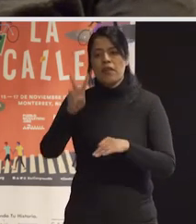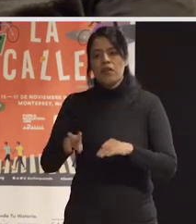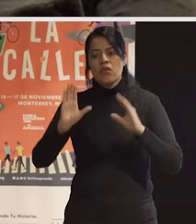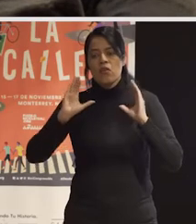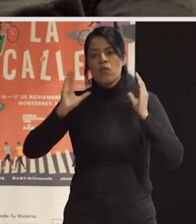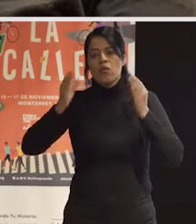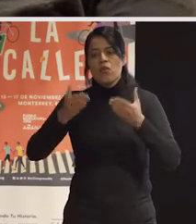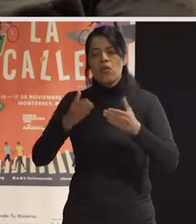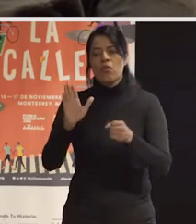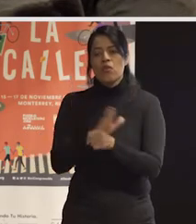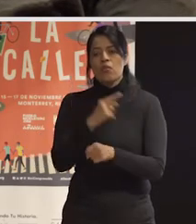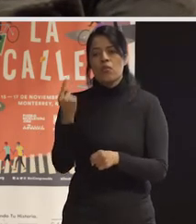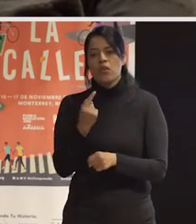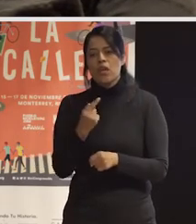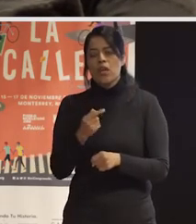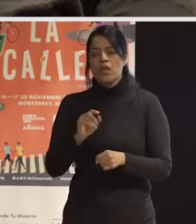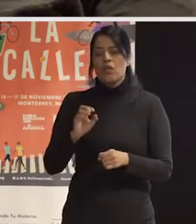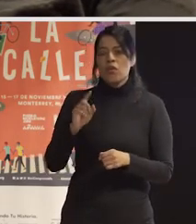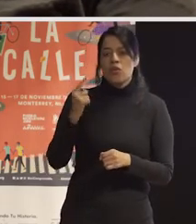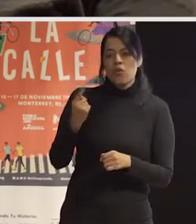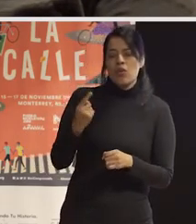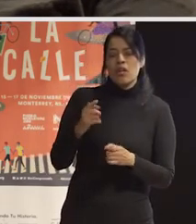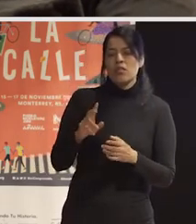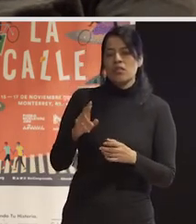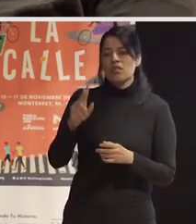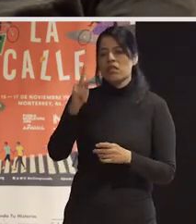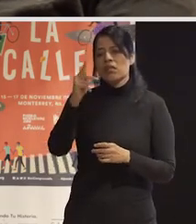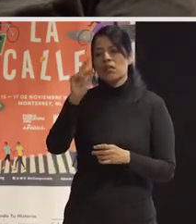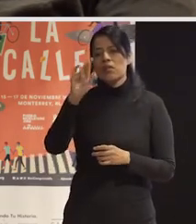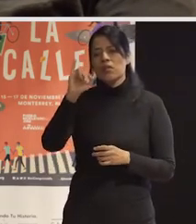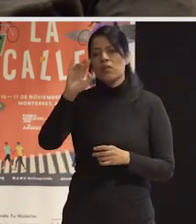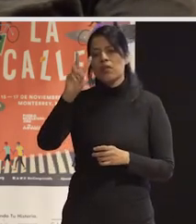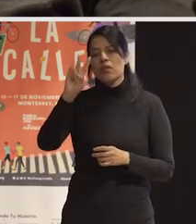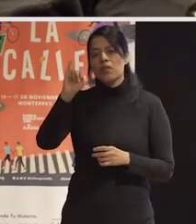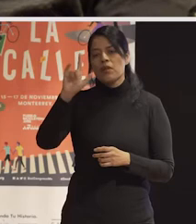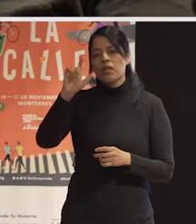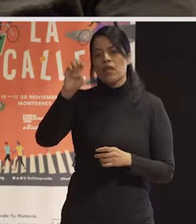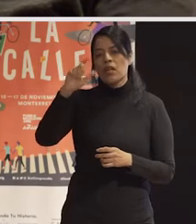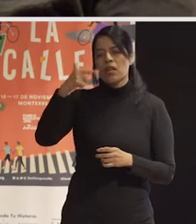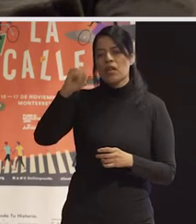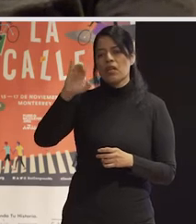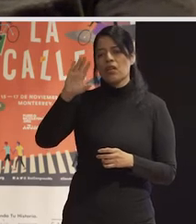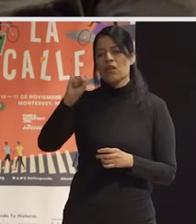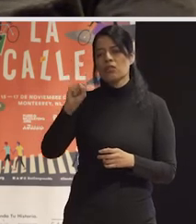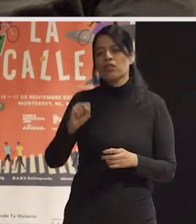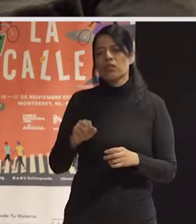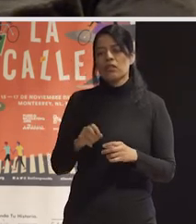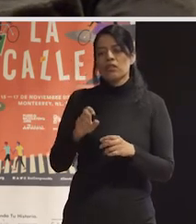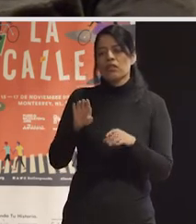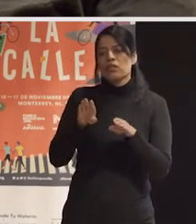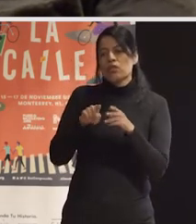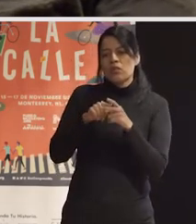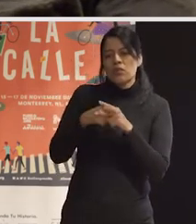comunidades oportunas cosas nombrar los privilegios pero eso es como como que la estimulación temprana del primer paso para trabajar con